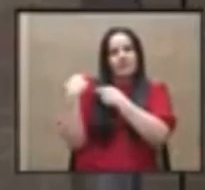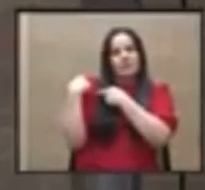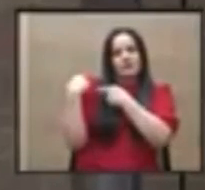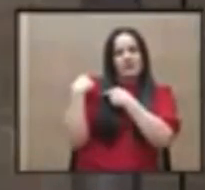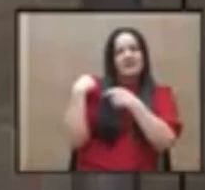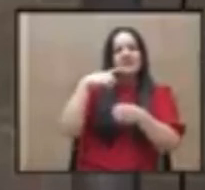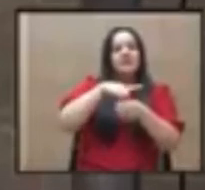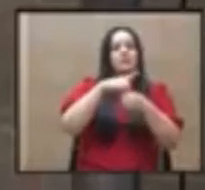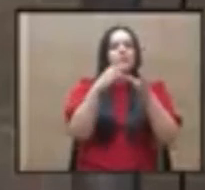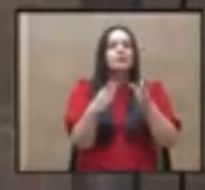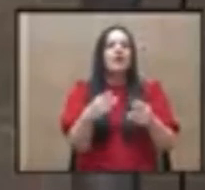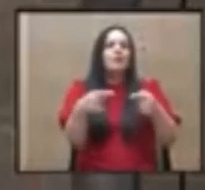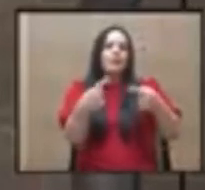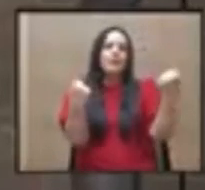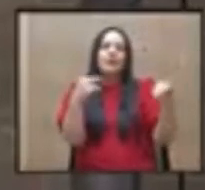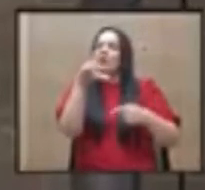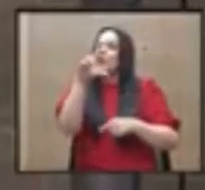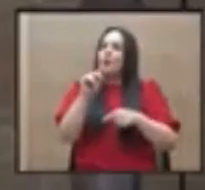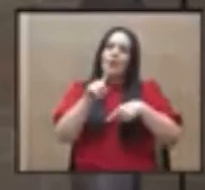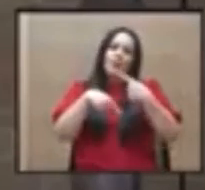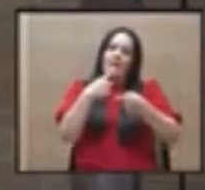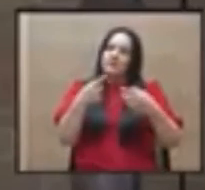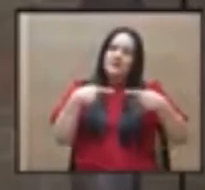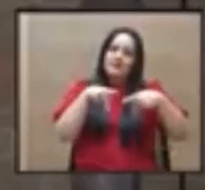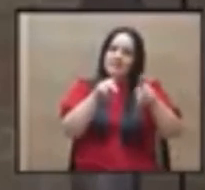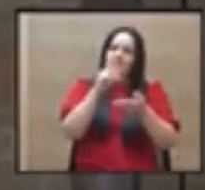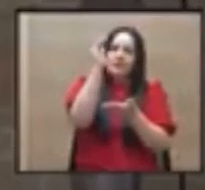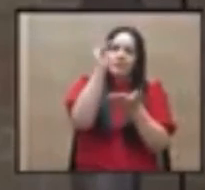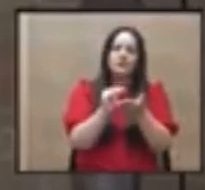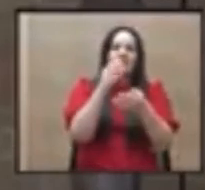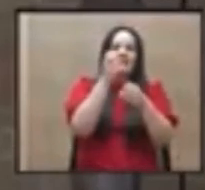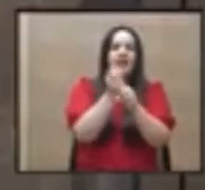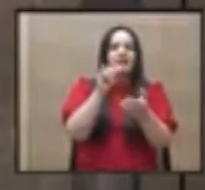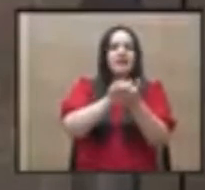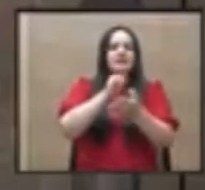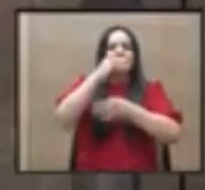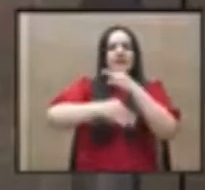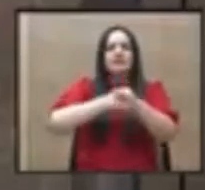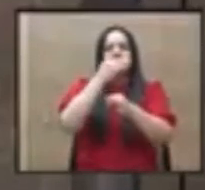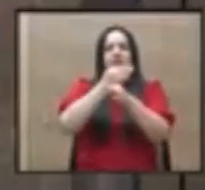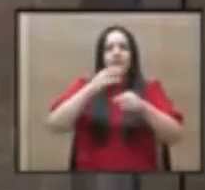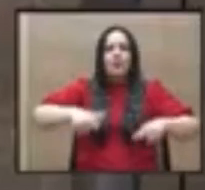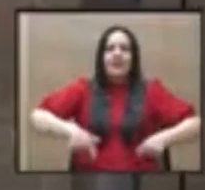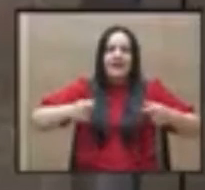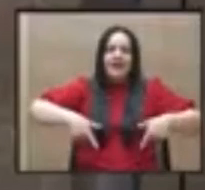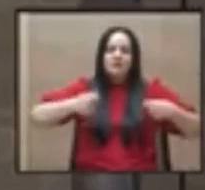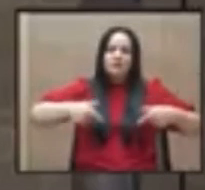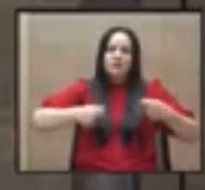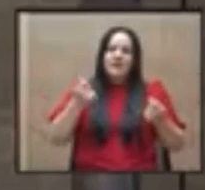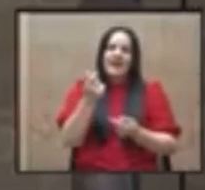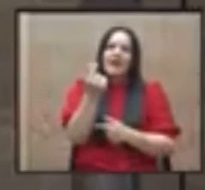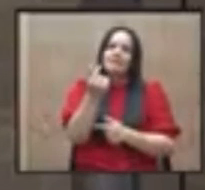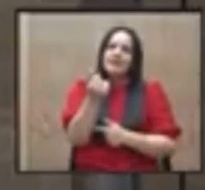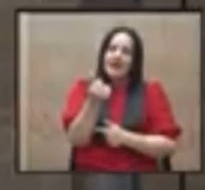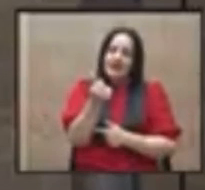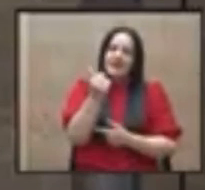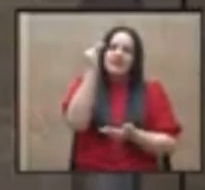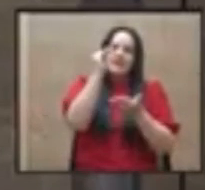oposición no vamos a permitir que las reducciones se hagan en ese tipo de gasto de capital. Se